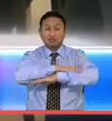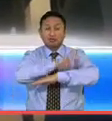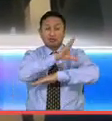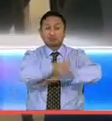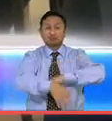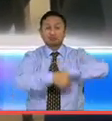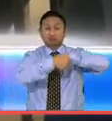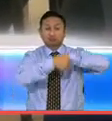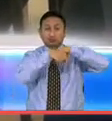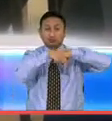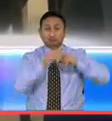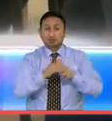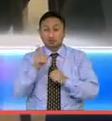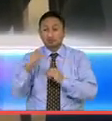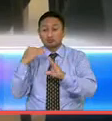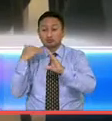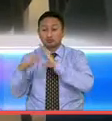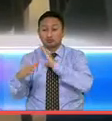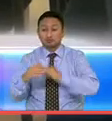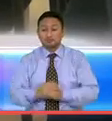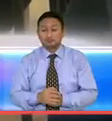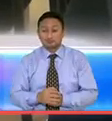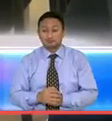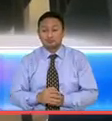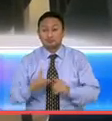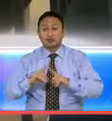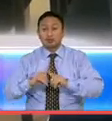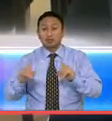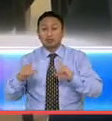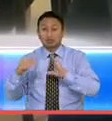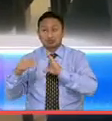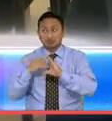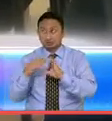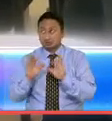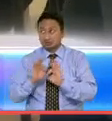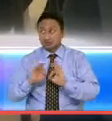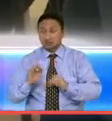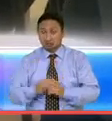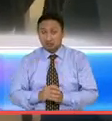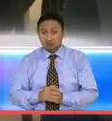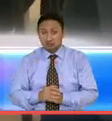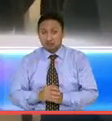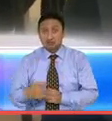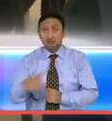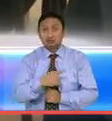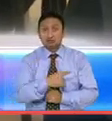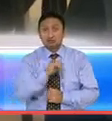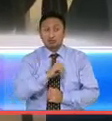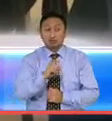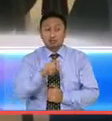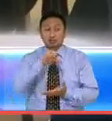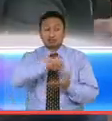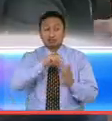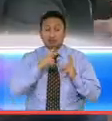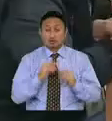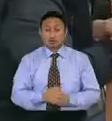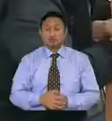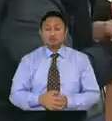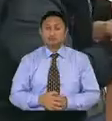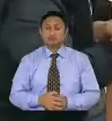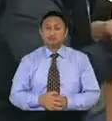les llega al correo electrónico, pero en el caso de que no les llegue por cualquier situación, tienen esta opción de acercarse a los centros de salud.